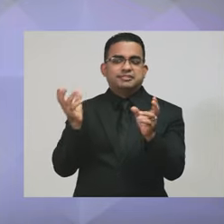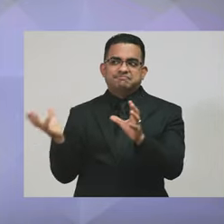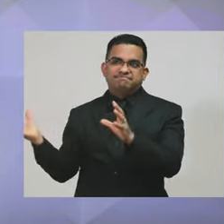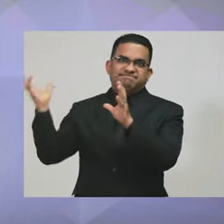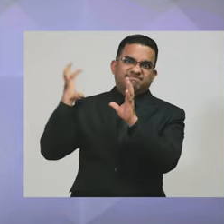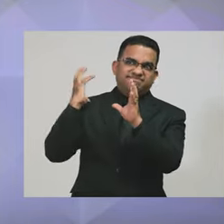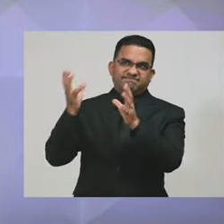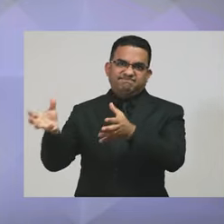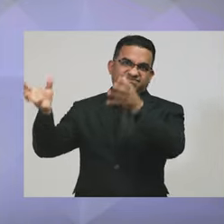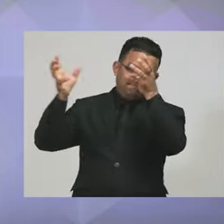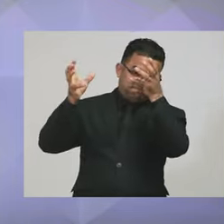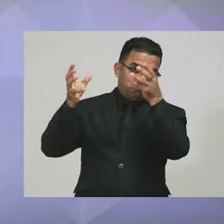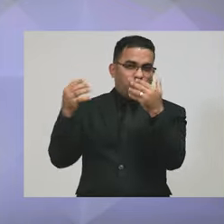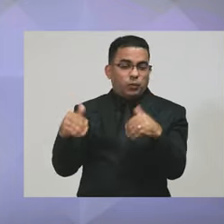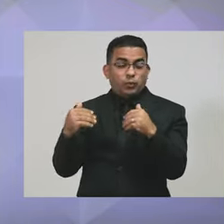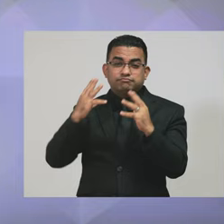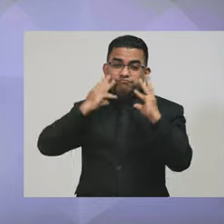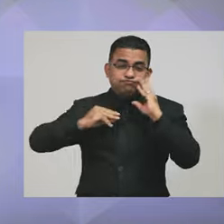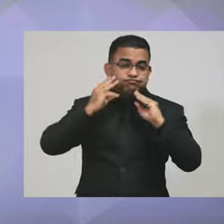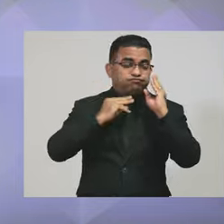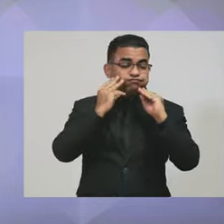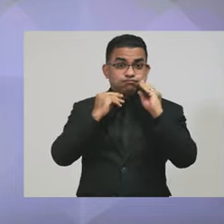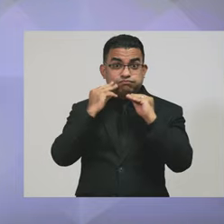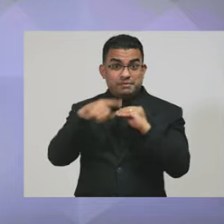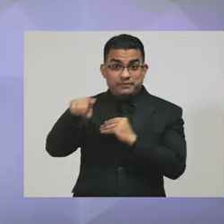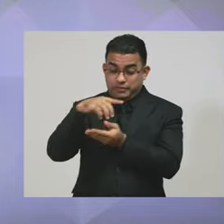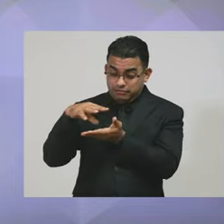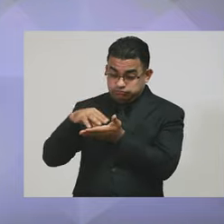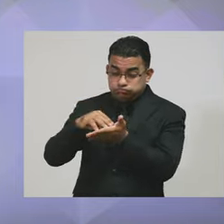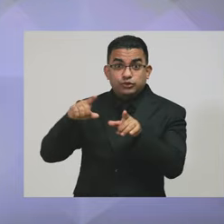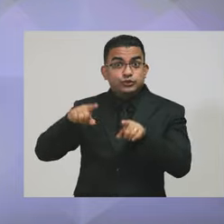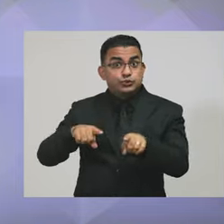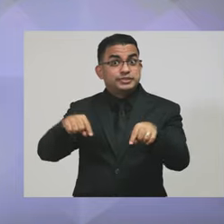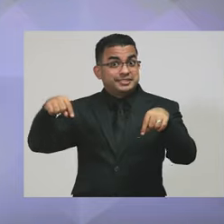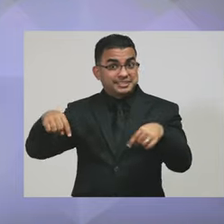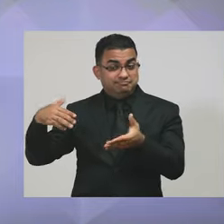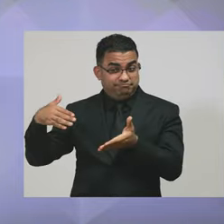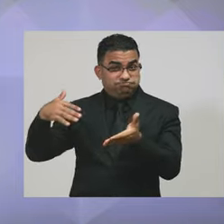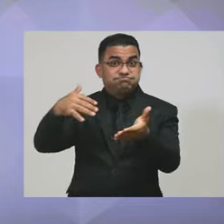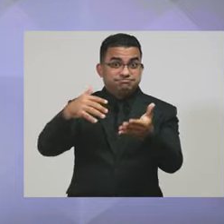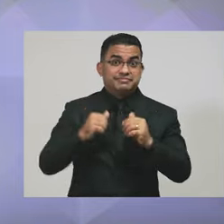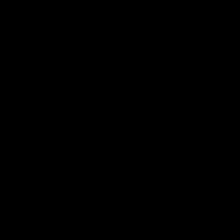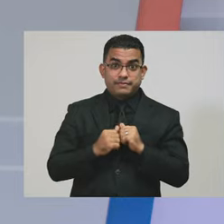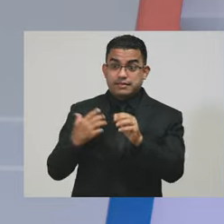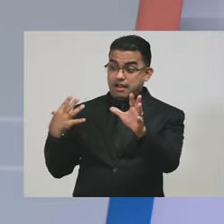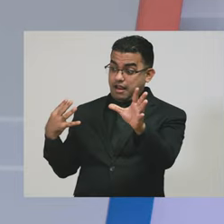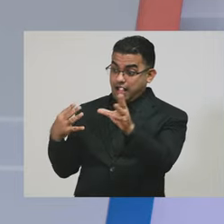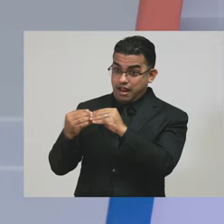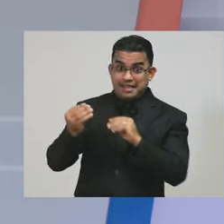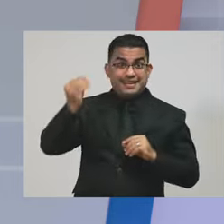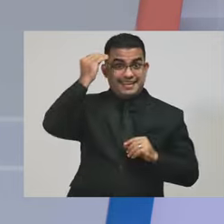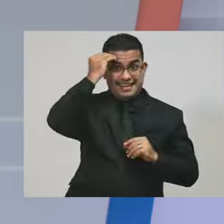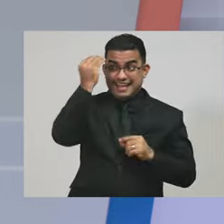equipaje repleto de conocimientos habilidades y experiencias que fueron adquiridas durante su formación superior esas herramientas